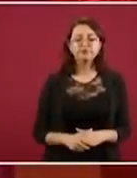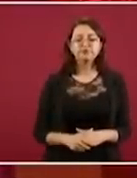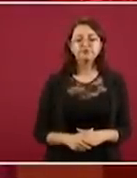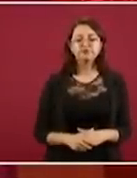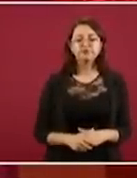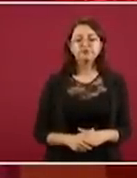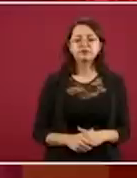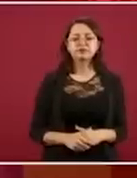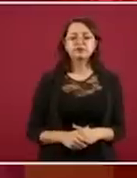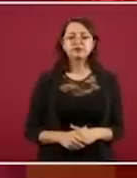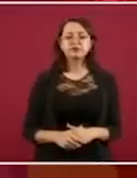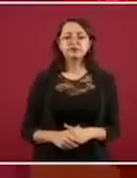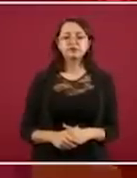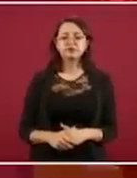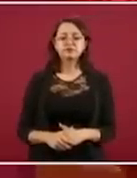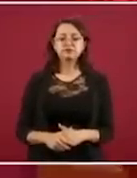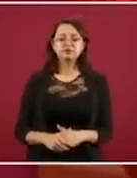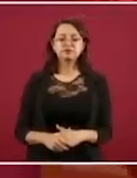Y que